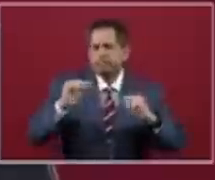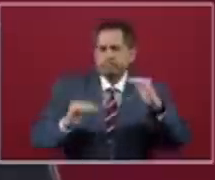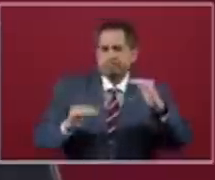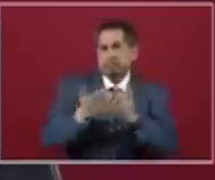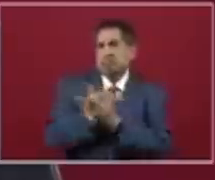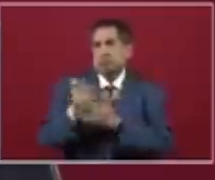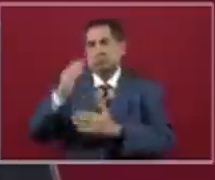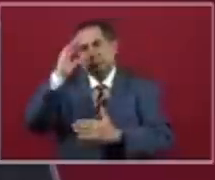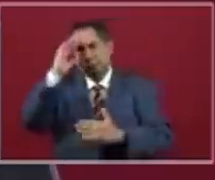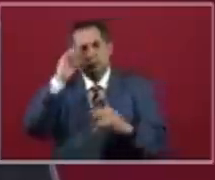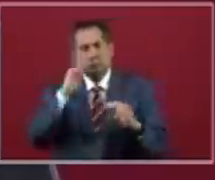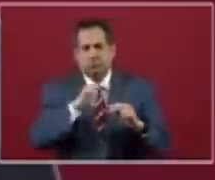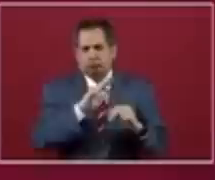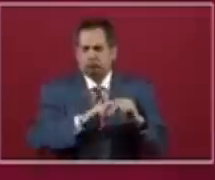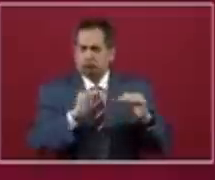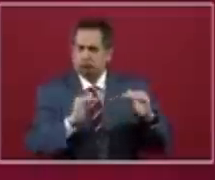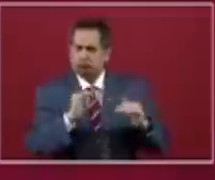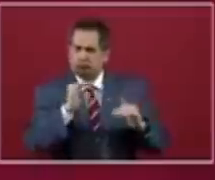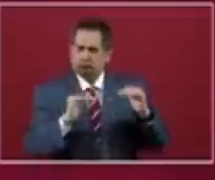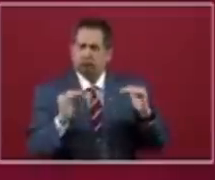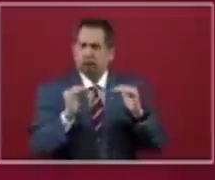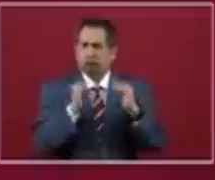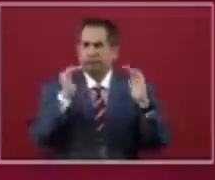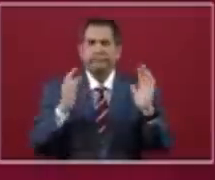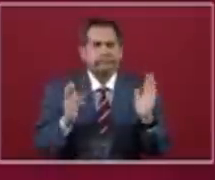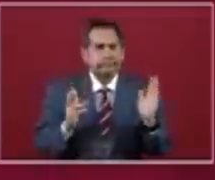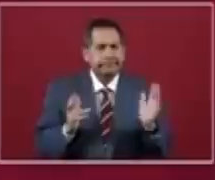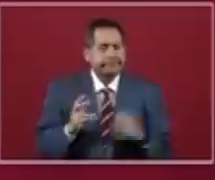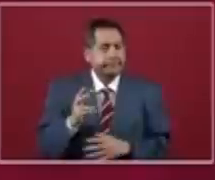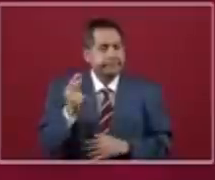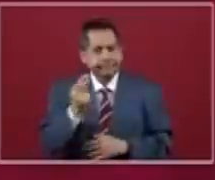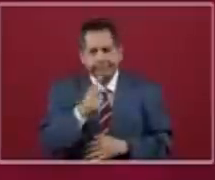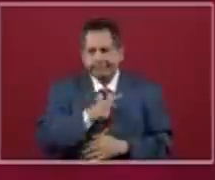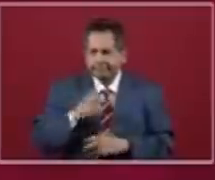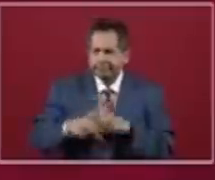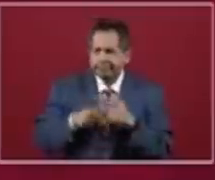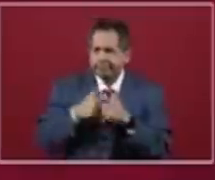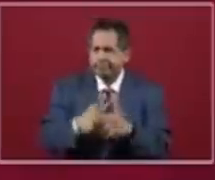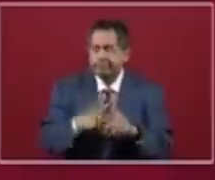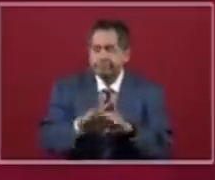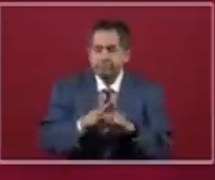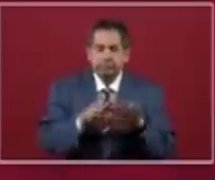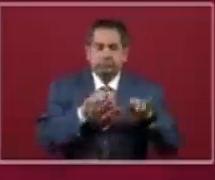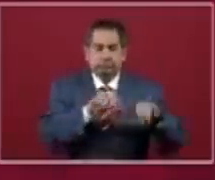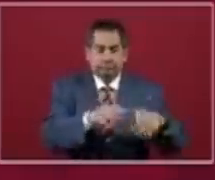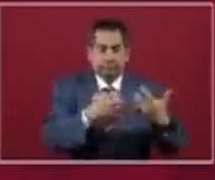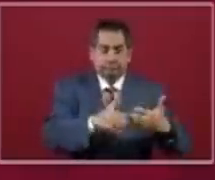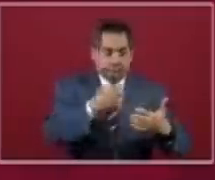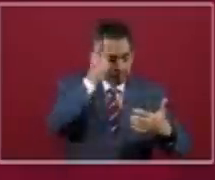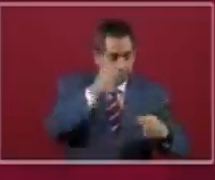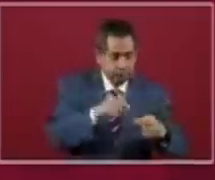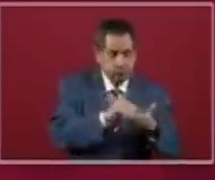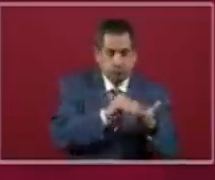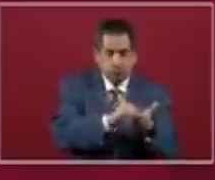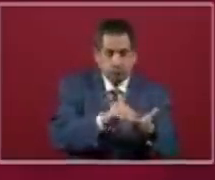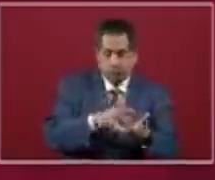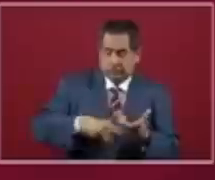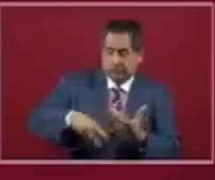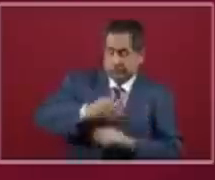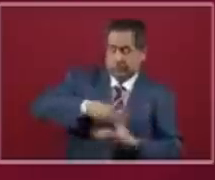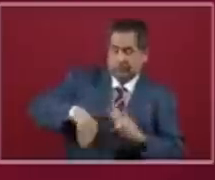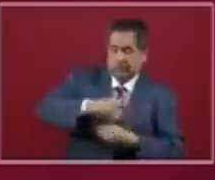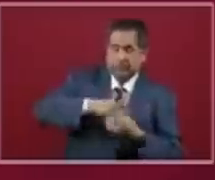equilibrios, que tenemos que mantener las fuentes de trabajo y que se